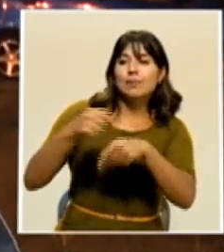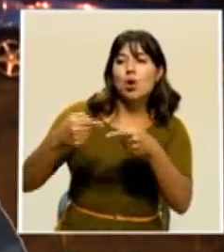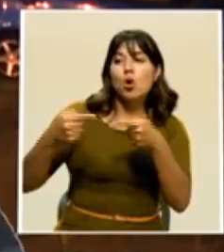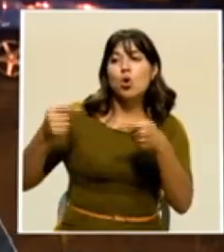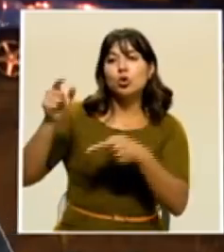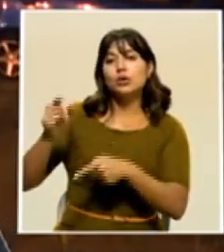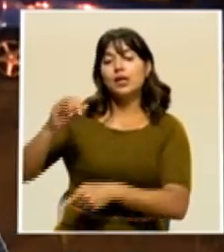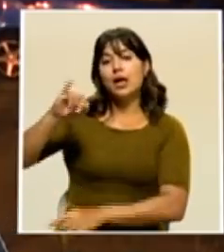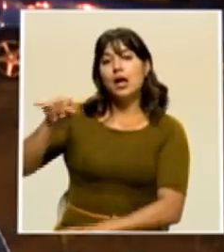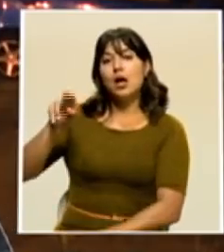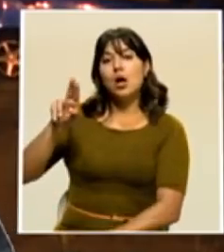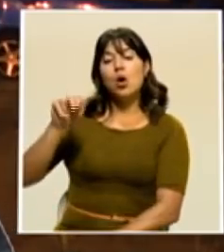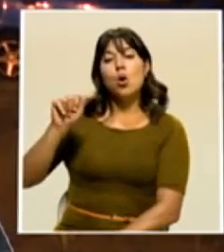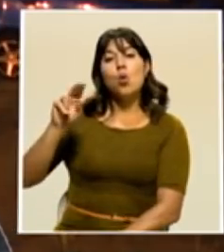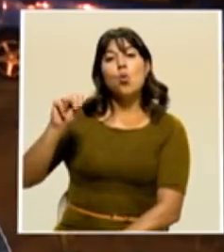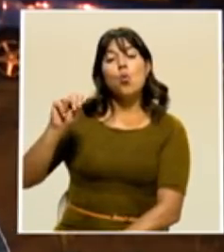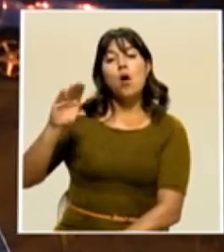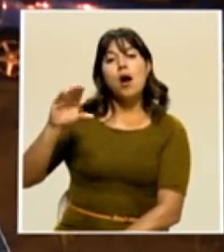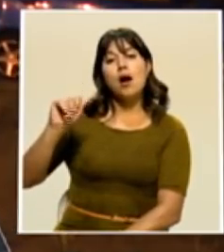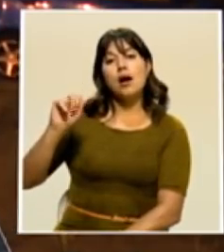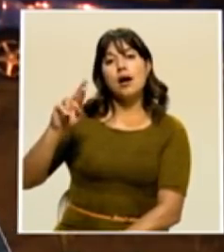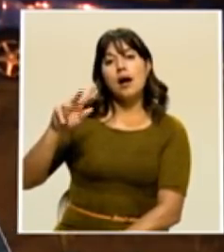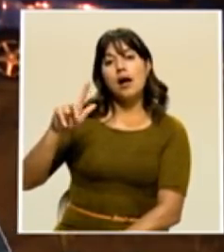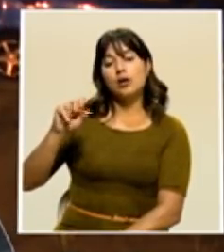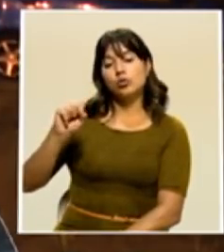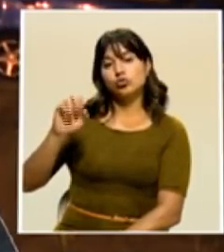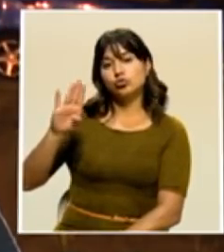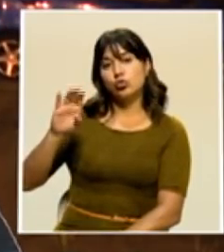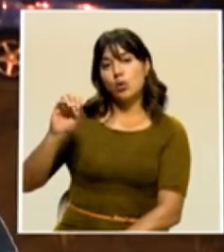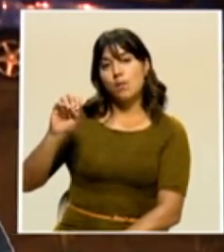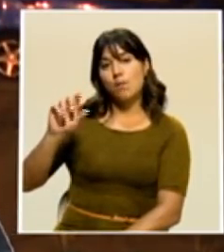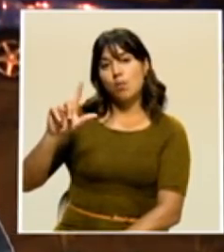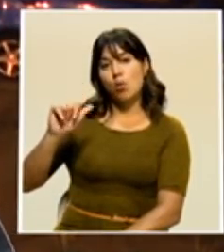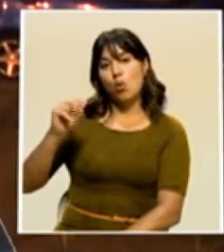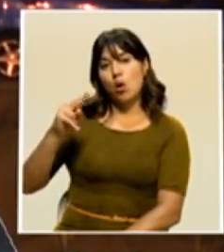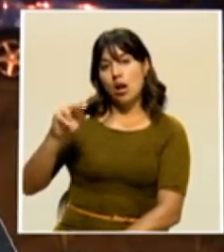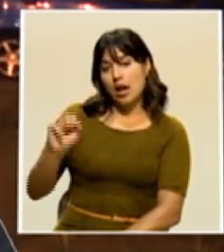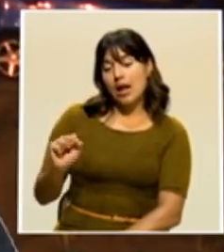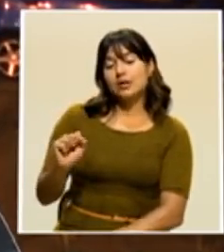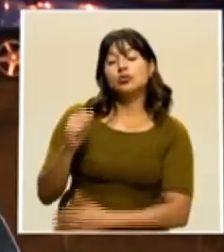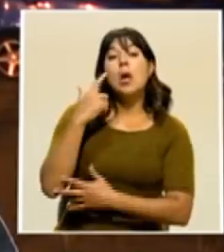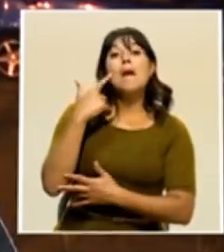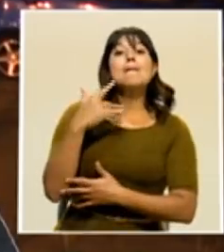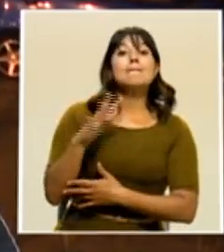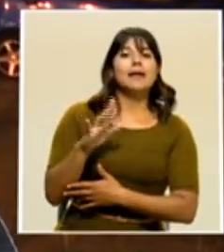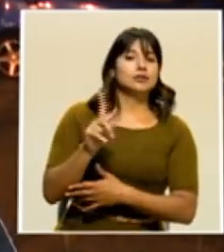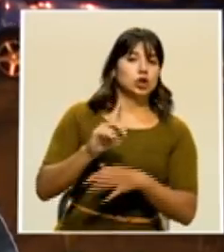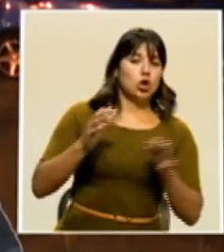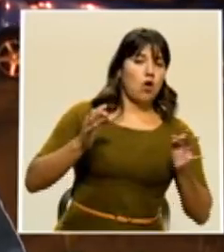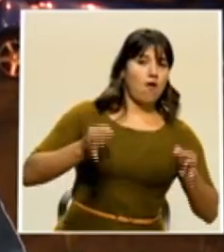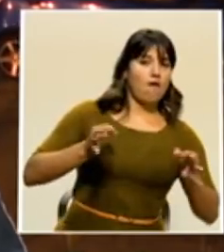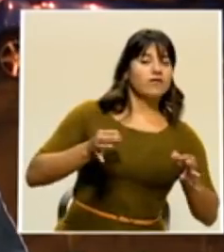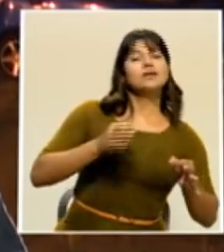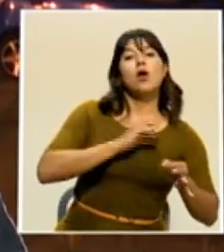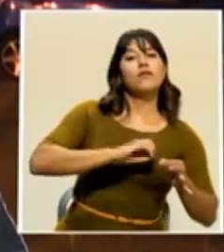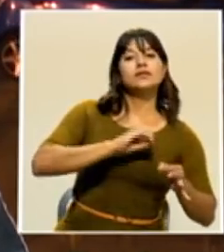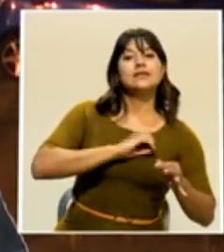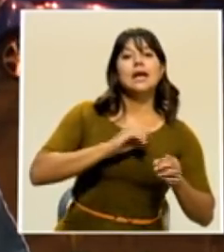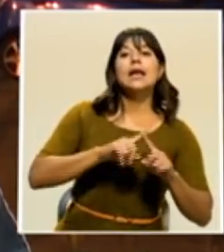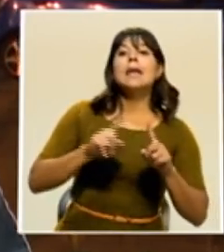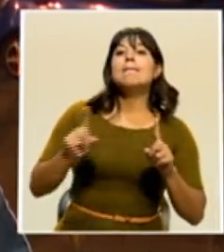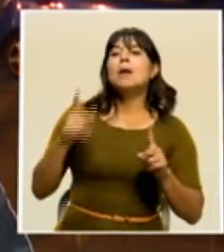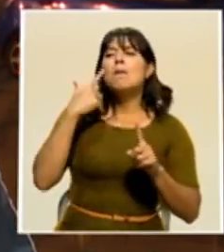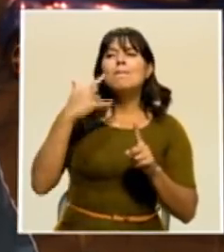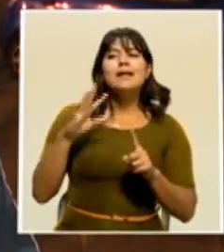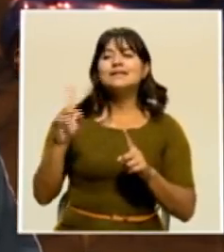Bolaños. Extraoficialmente se menciona que la Fiscalía no estaría pidiendo nuevamente que se prorrogue el arresto